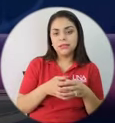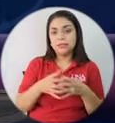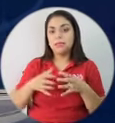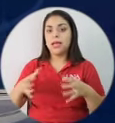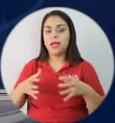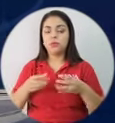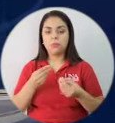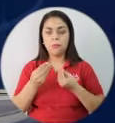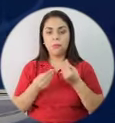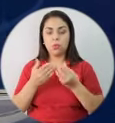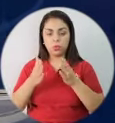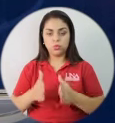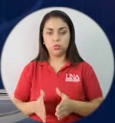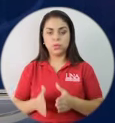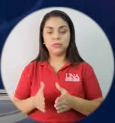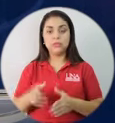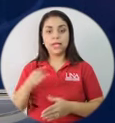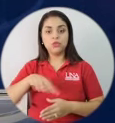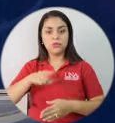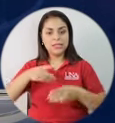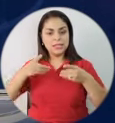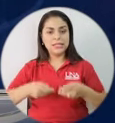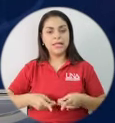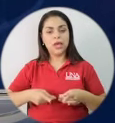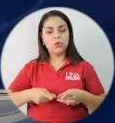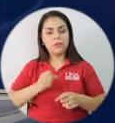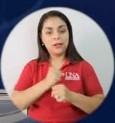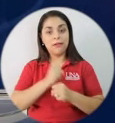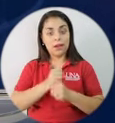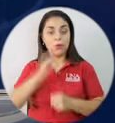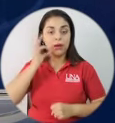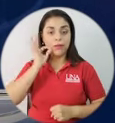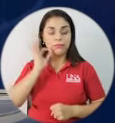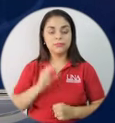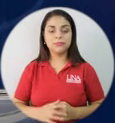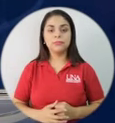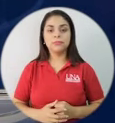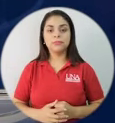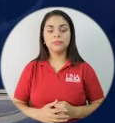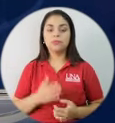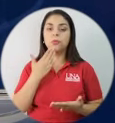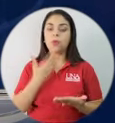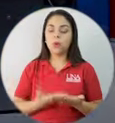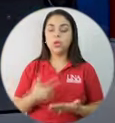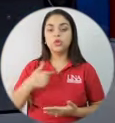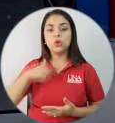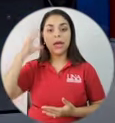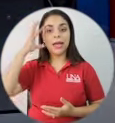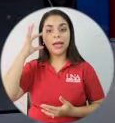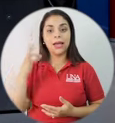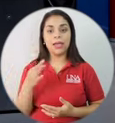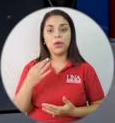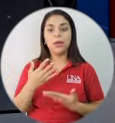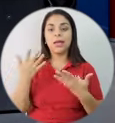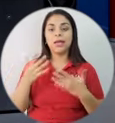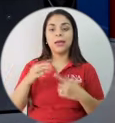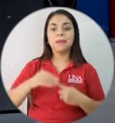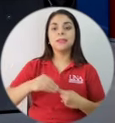estos pequeños y medianos productores que han decidido dedicarle su vida al café? Bueno, yo creería